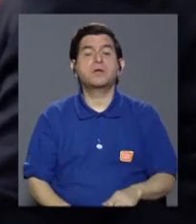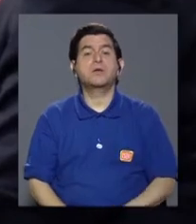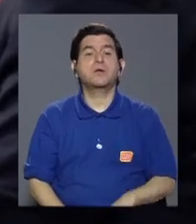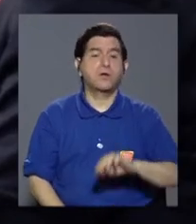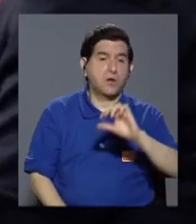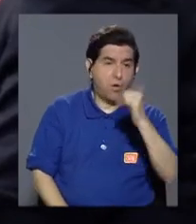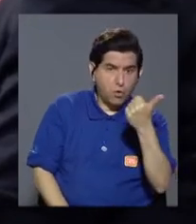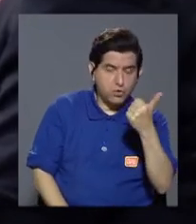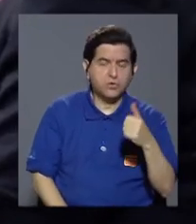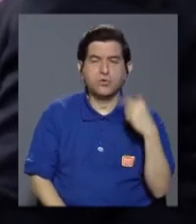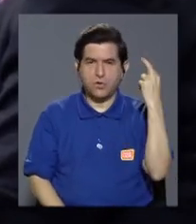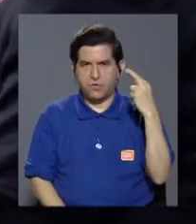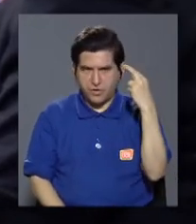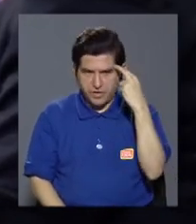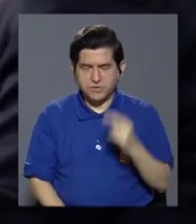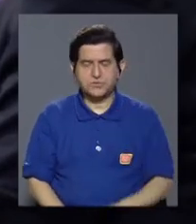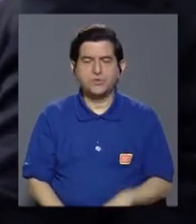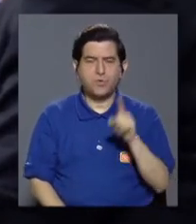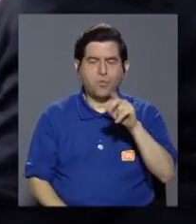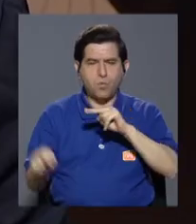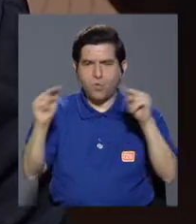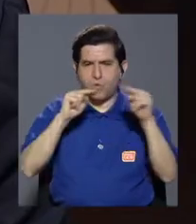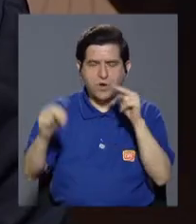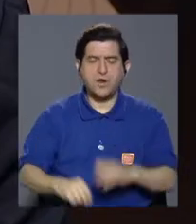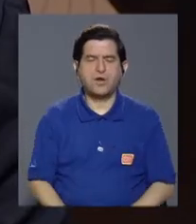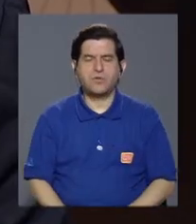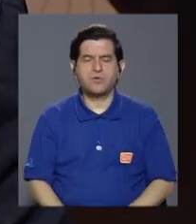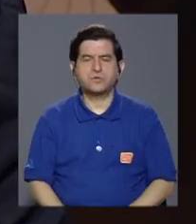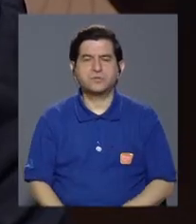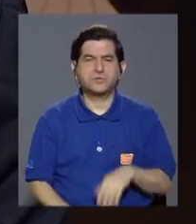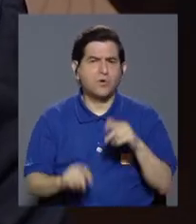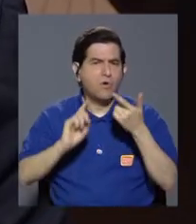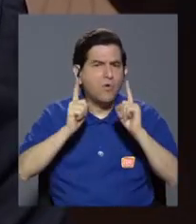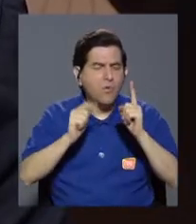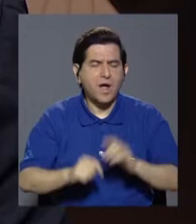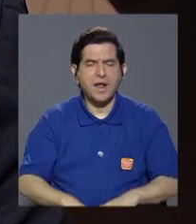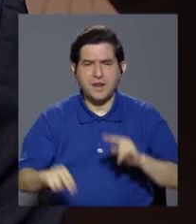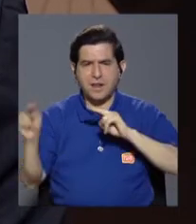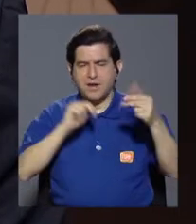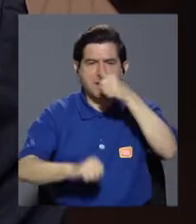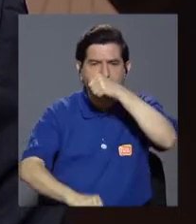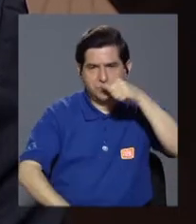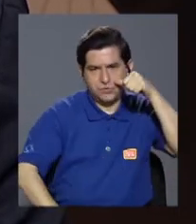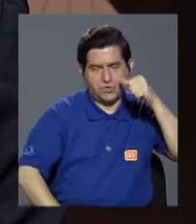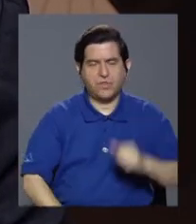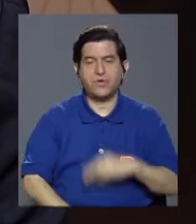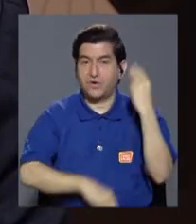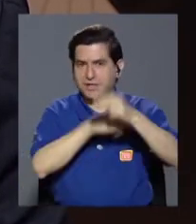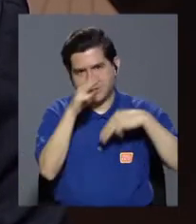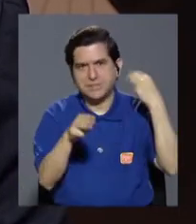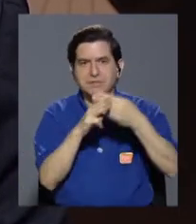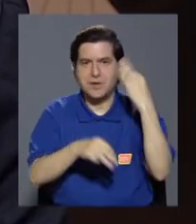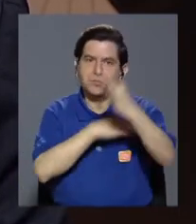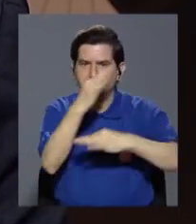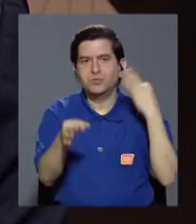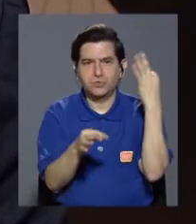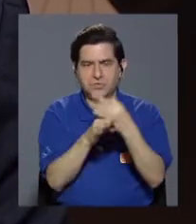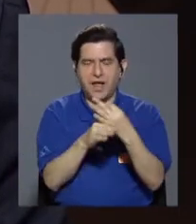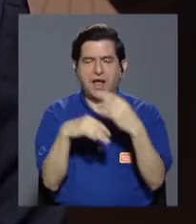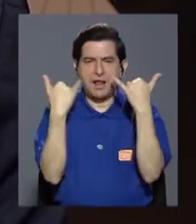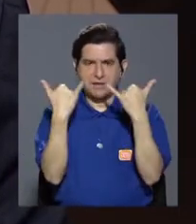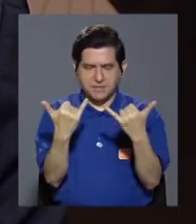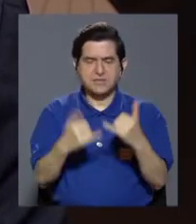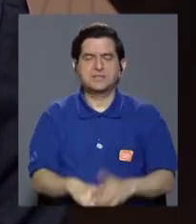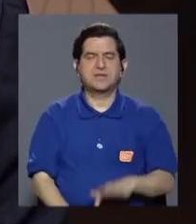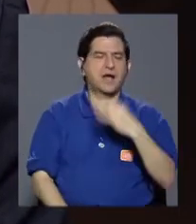tiene que ver con un negocio transnacional mundial que es evidentemente el negocio del tráfico de drogas lo que se ha venido